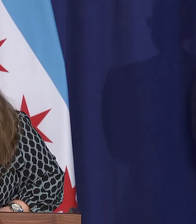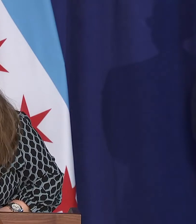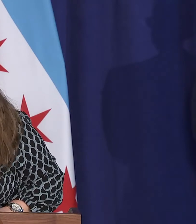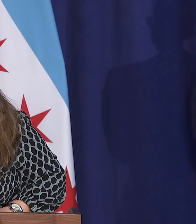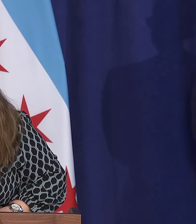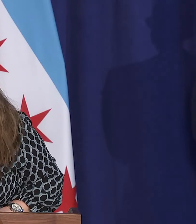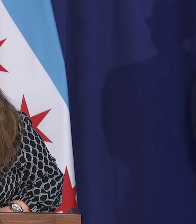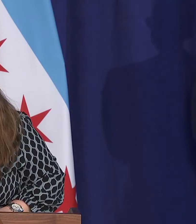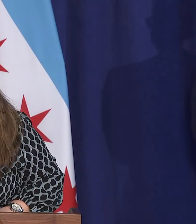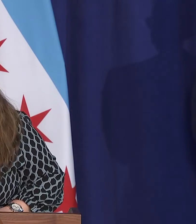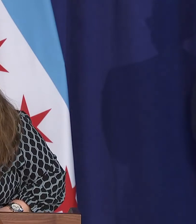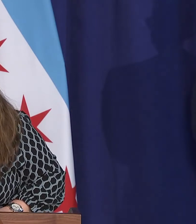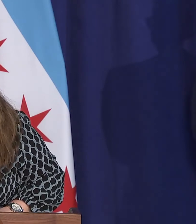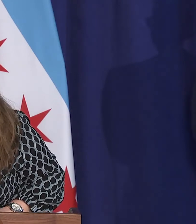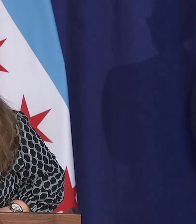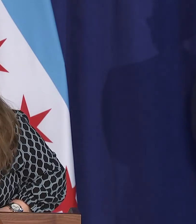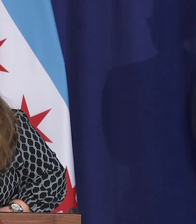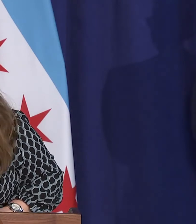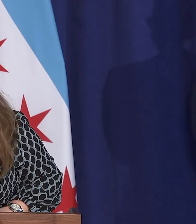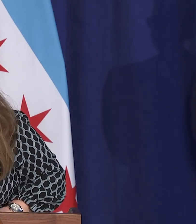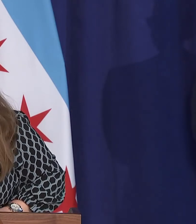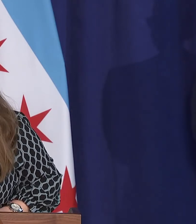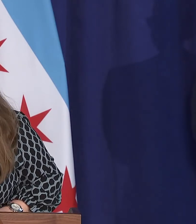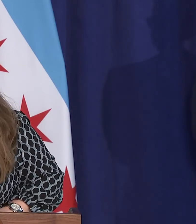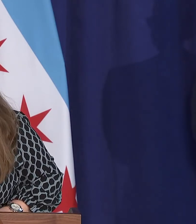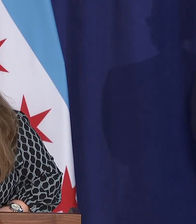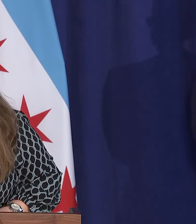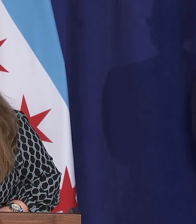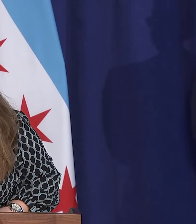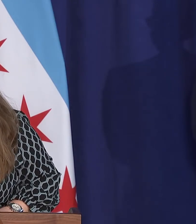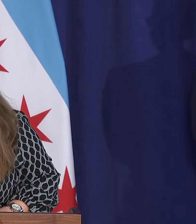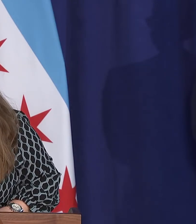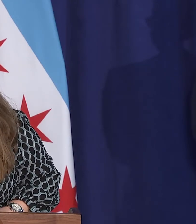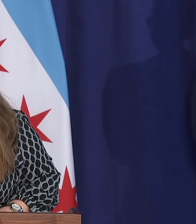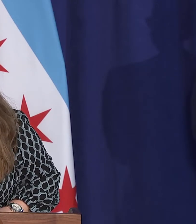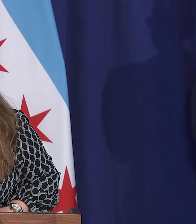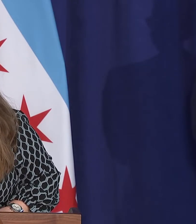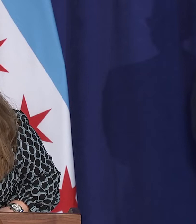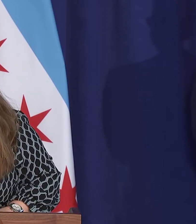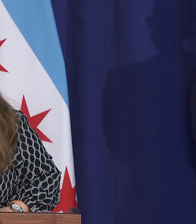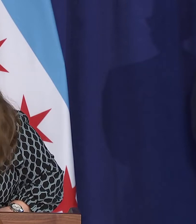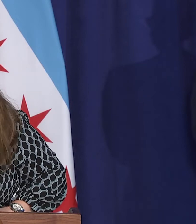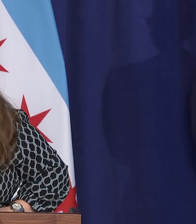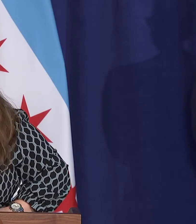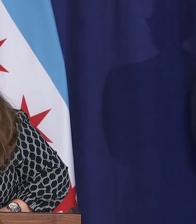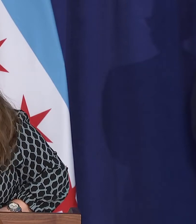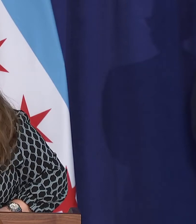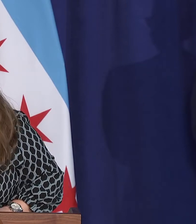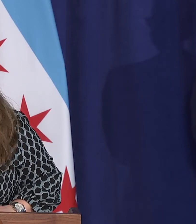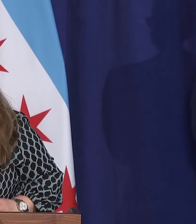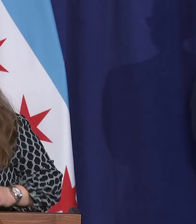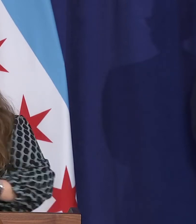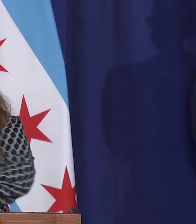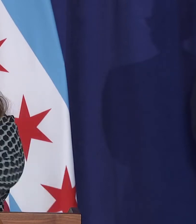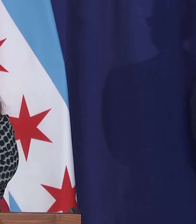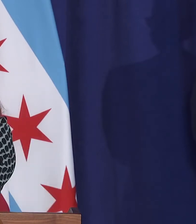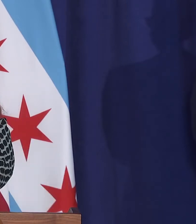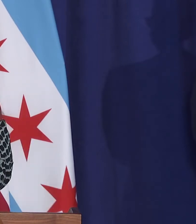normalidad. Así que, por favor, vacúnense. Y gracias a todos por escucharme y manténgase a salvo,